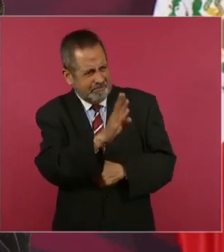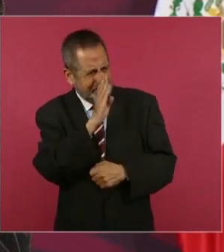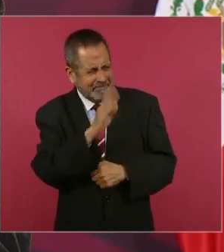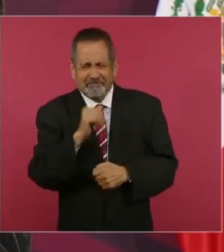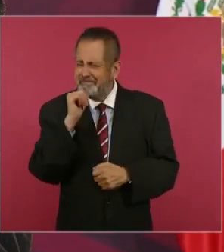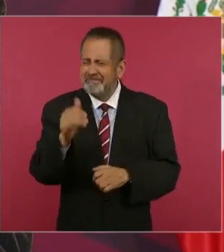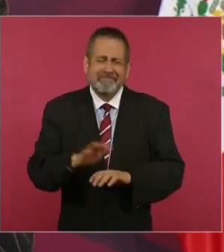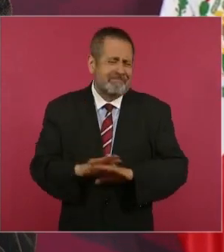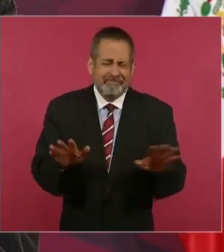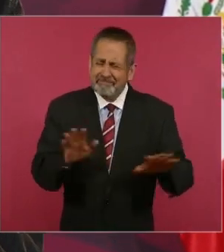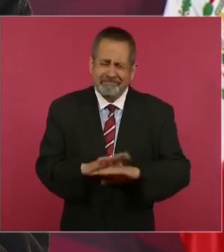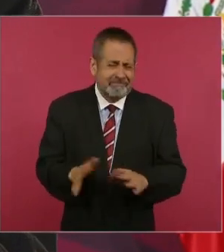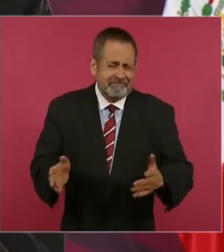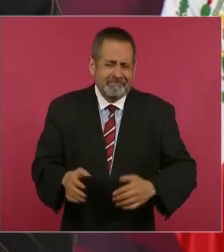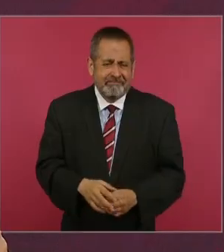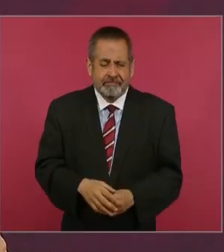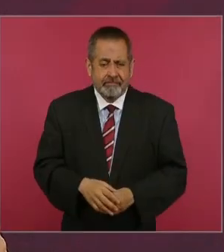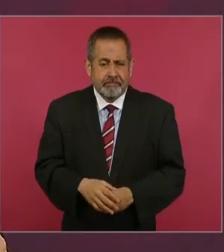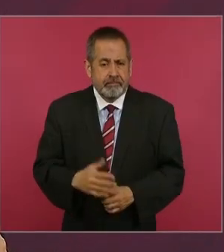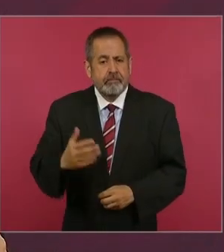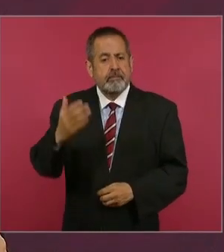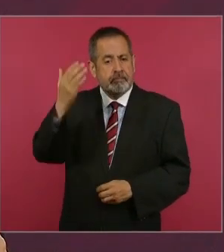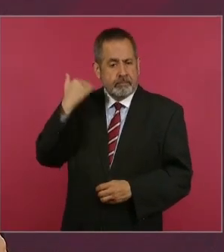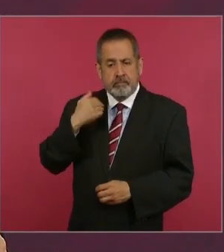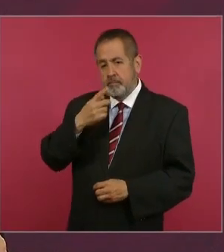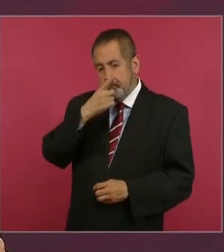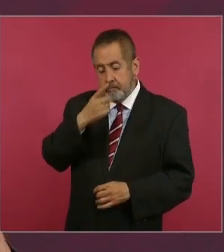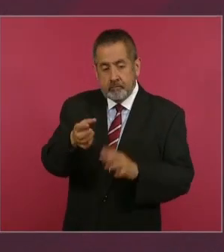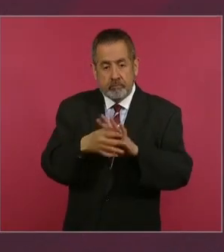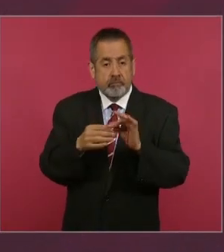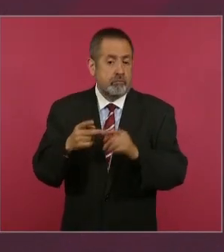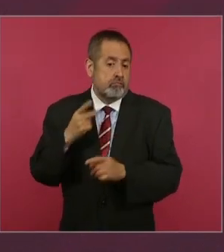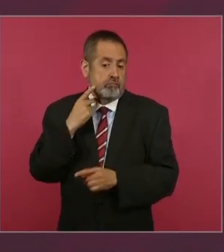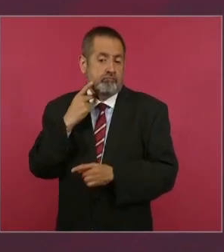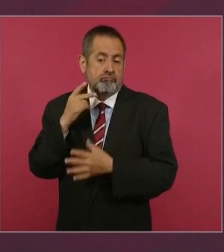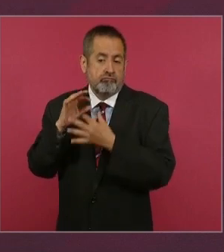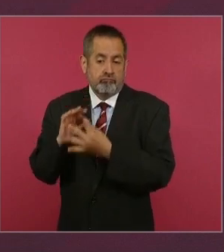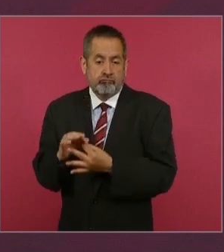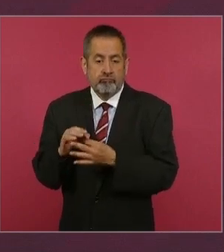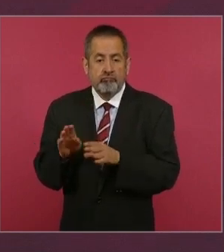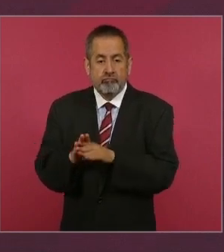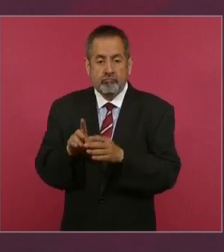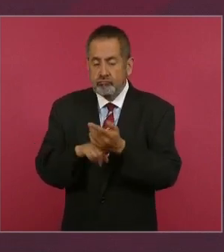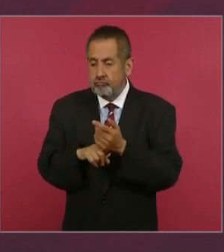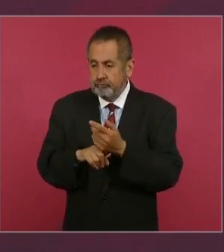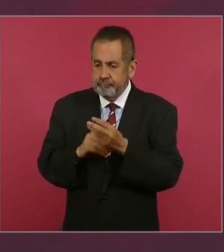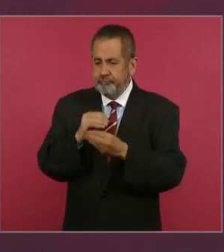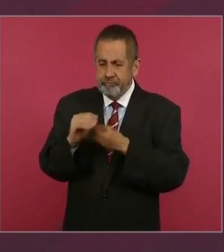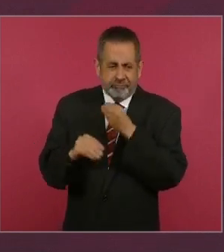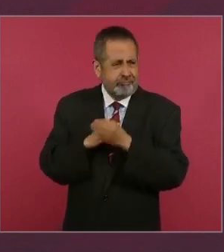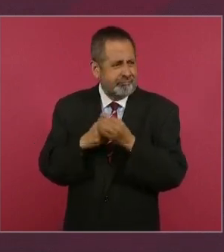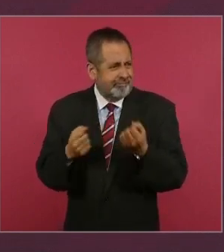personal hablaba Yo la vez pasada de que la política no es un